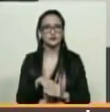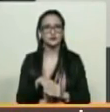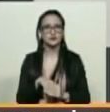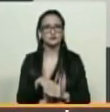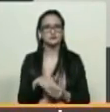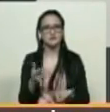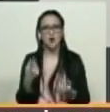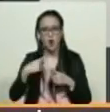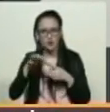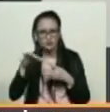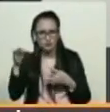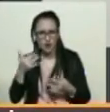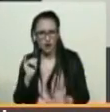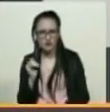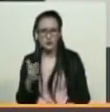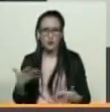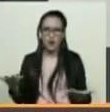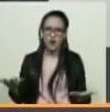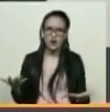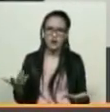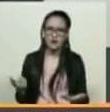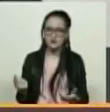¿Qué alternativa tienen? ¿Cuál?